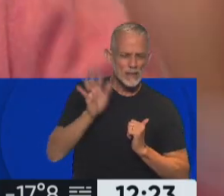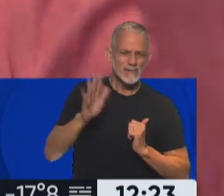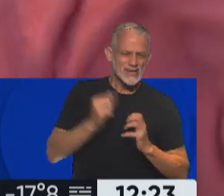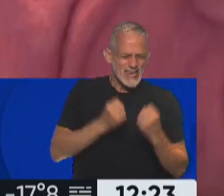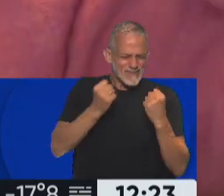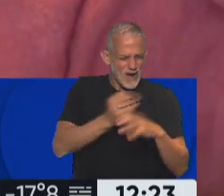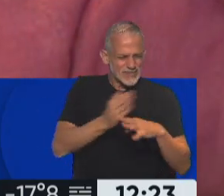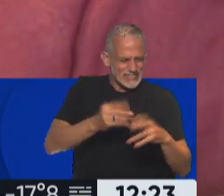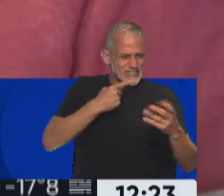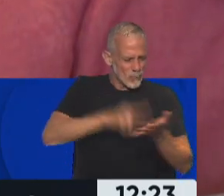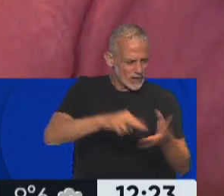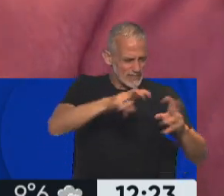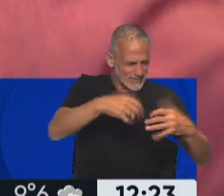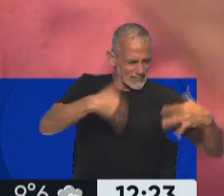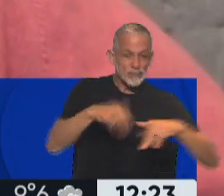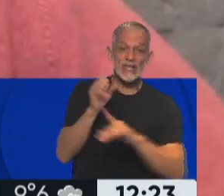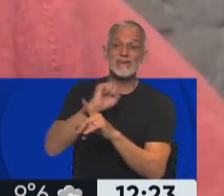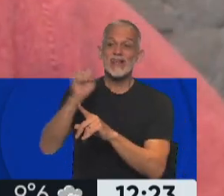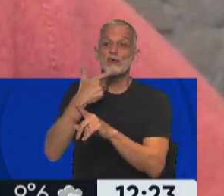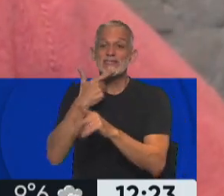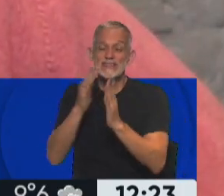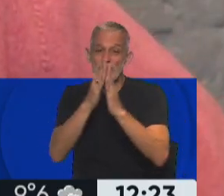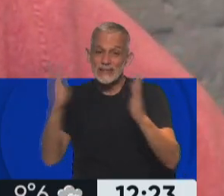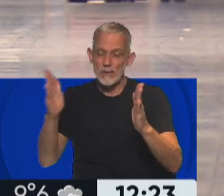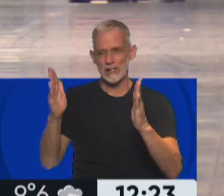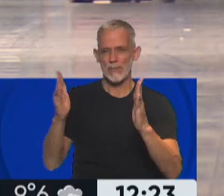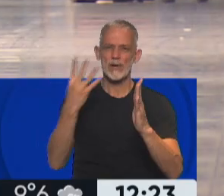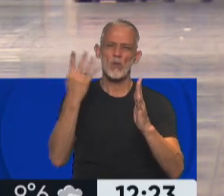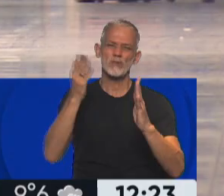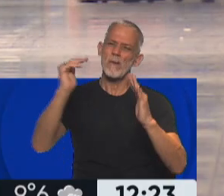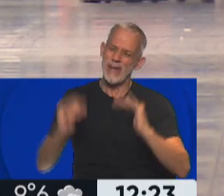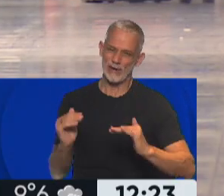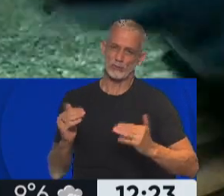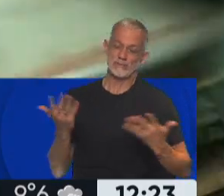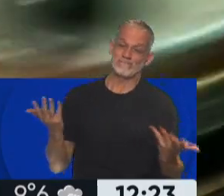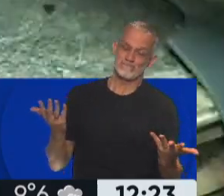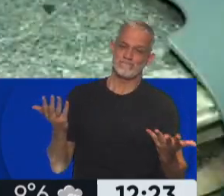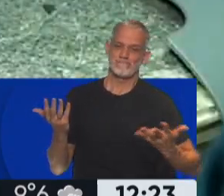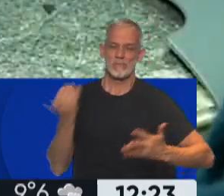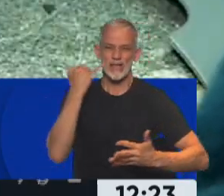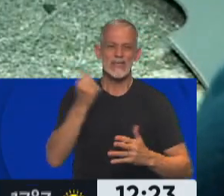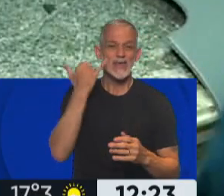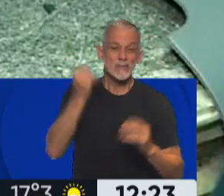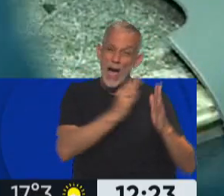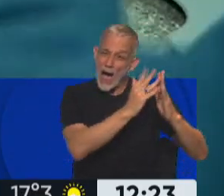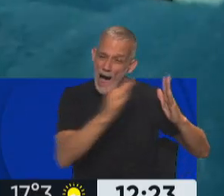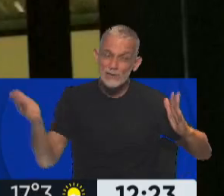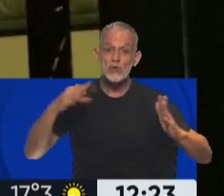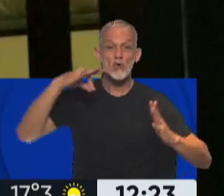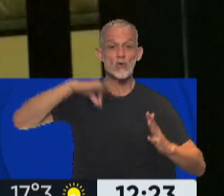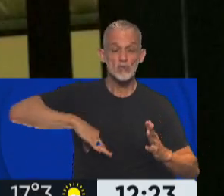el lado fiscal, la inflación de septiembre perfore el 4%, pero ya más o menos desde mayo que los